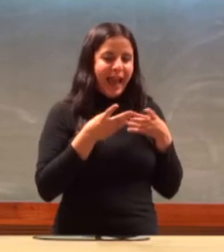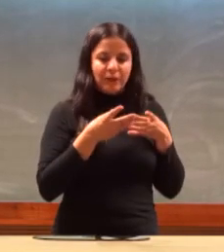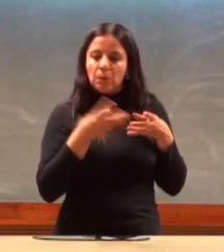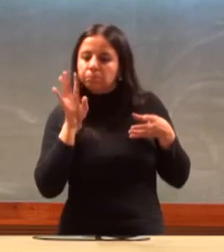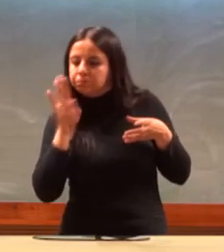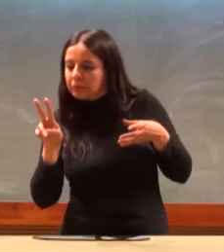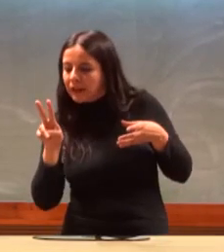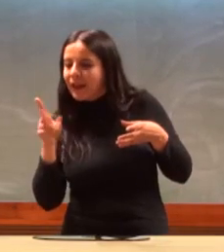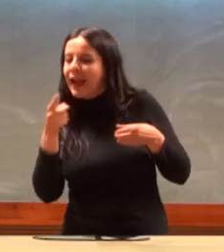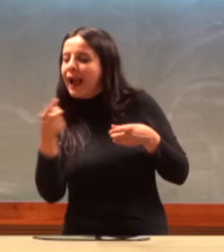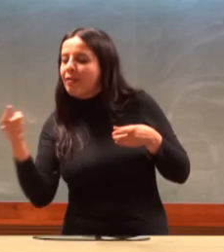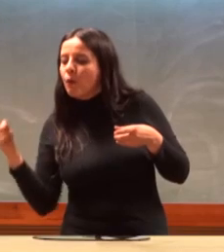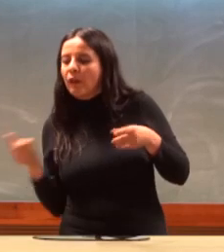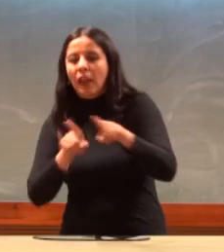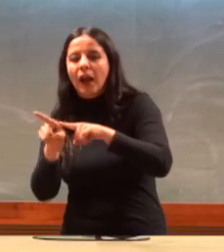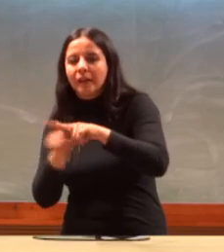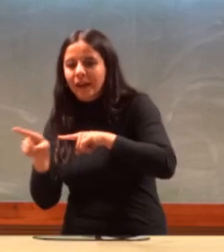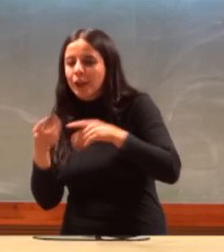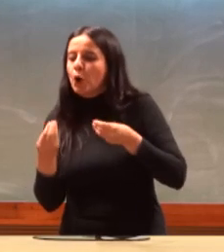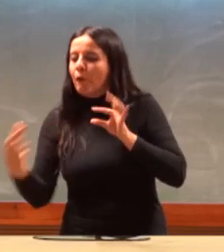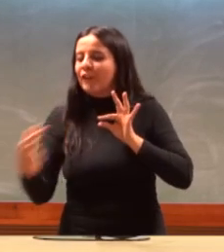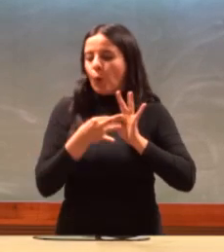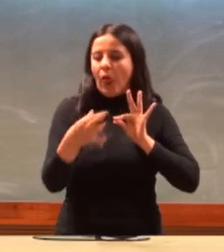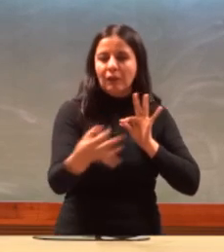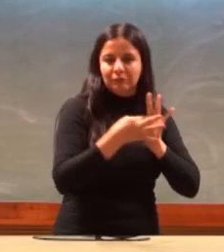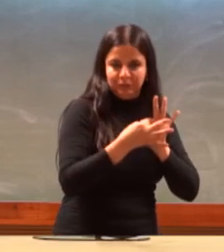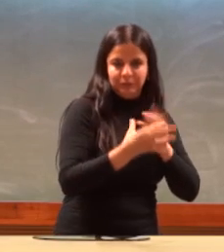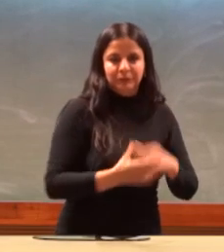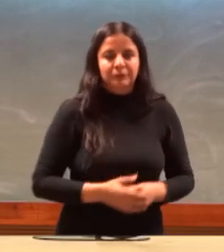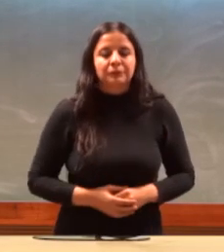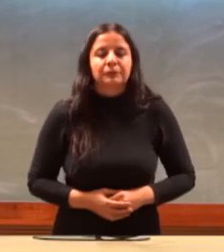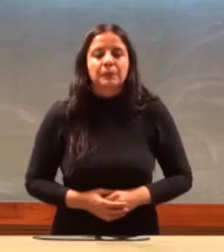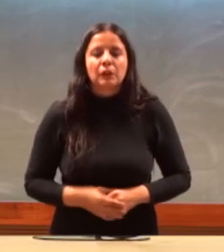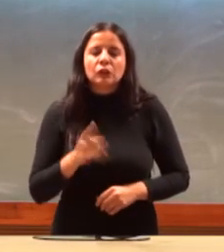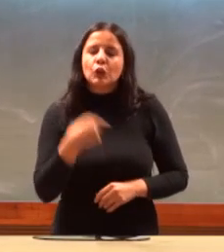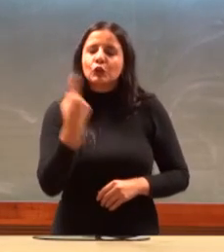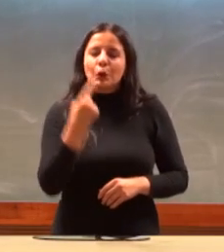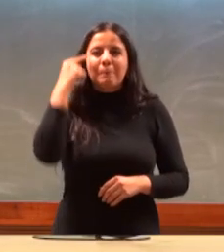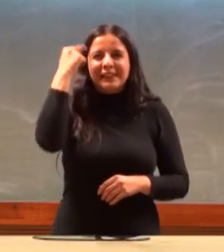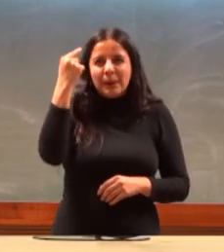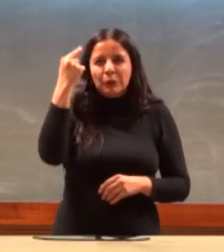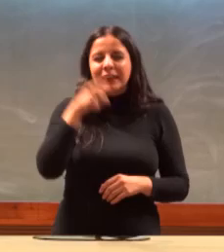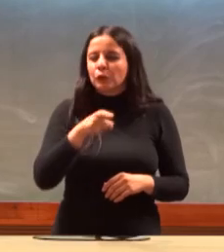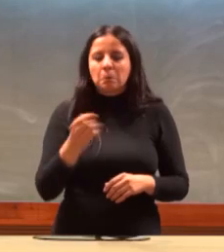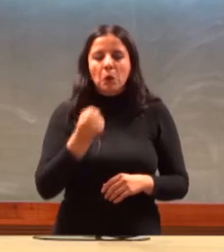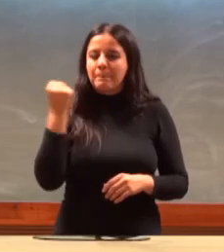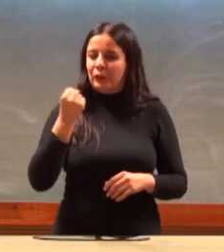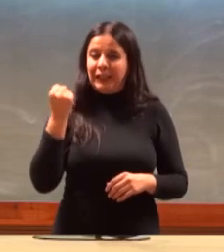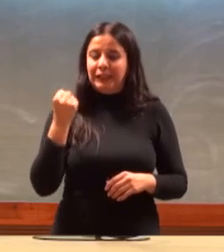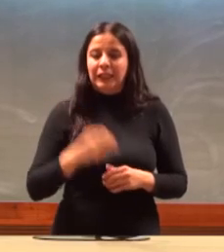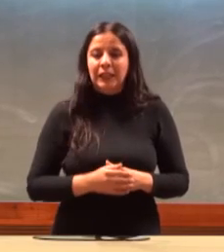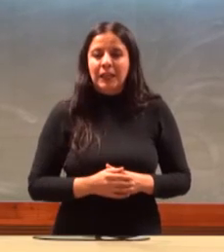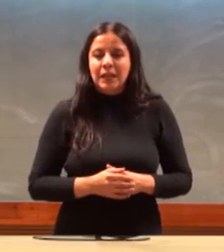con con ese medio también consideramos que en estas en todas estas instancias son importantes las